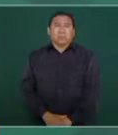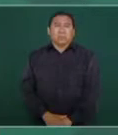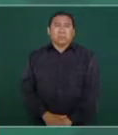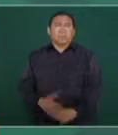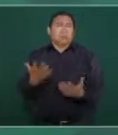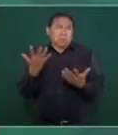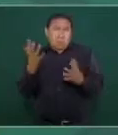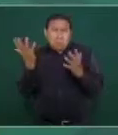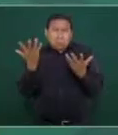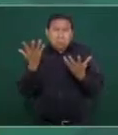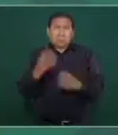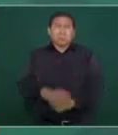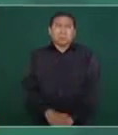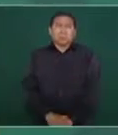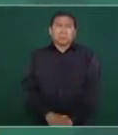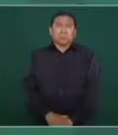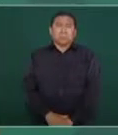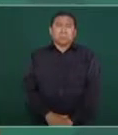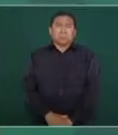llegaron